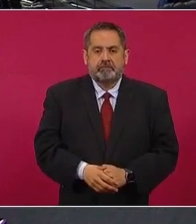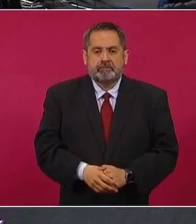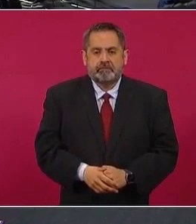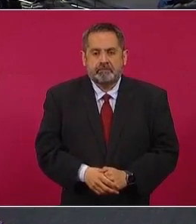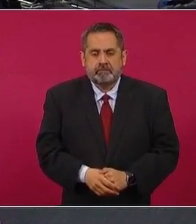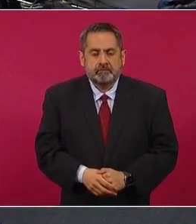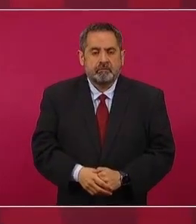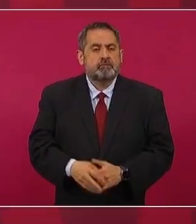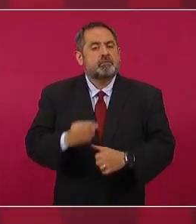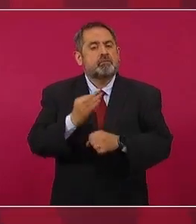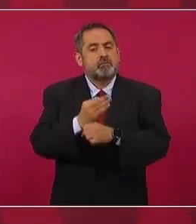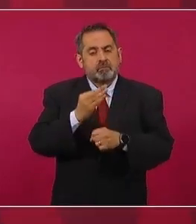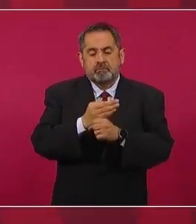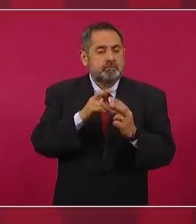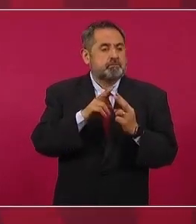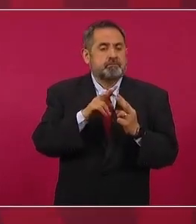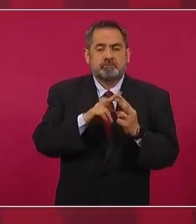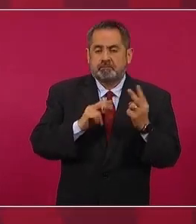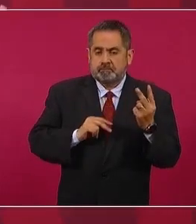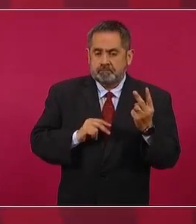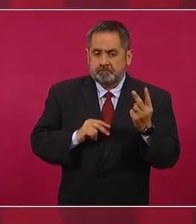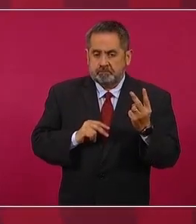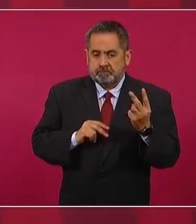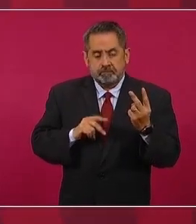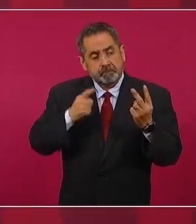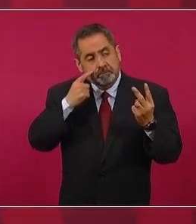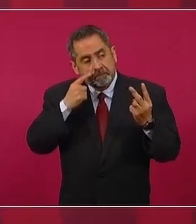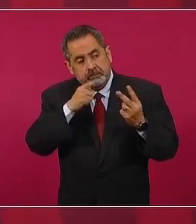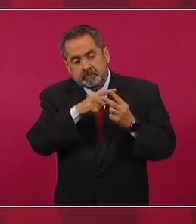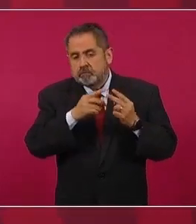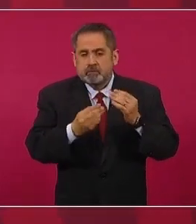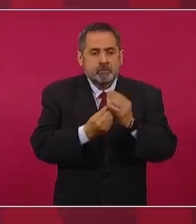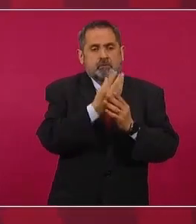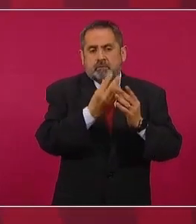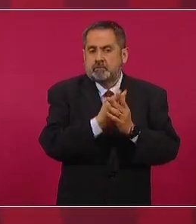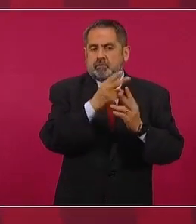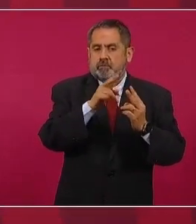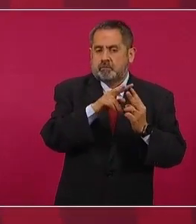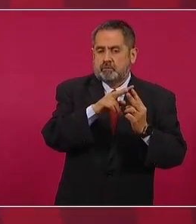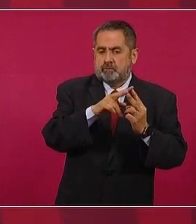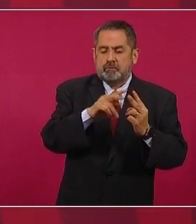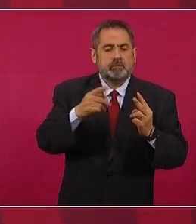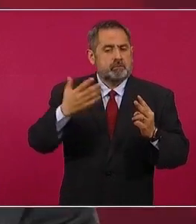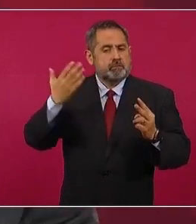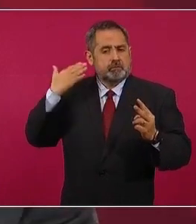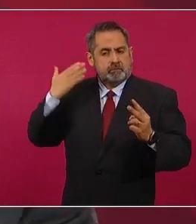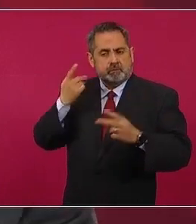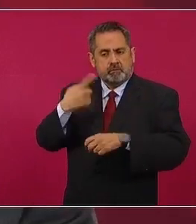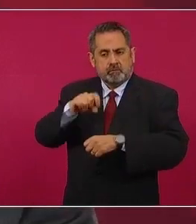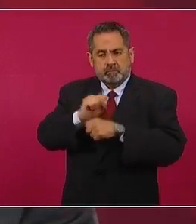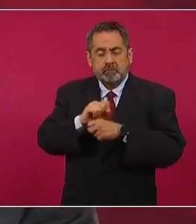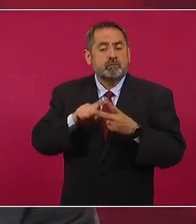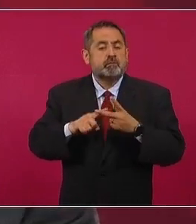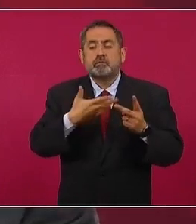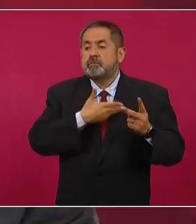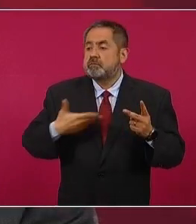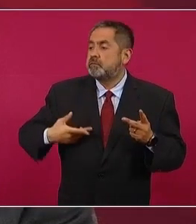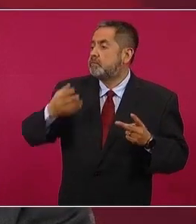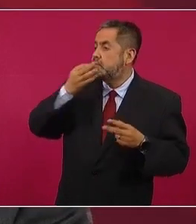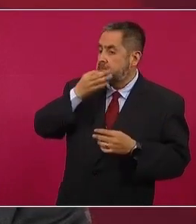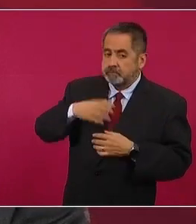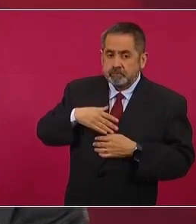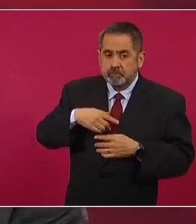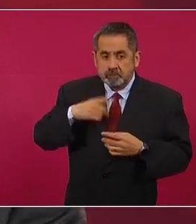Por el momento son los que existen en el horizonte de innovaciones. Como dije la semana pasada, el presidente nos ha encomendado